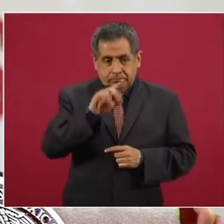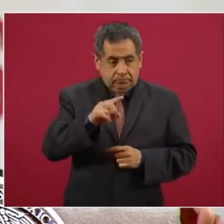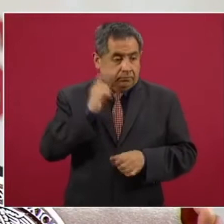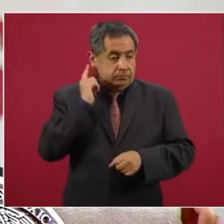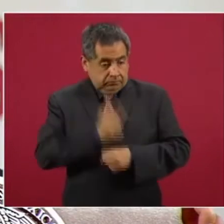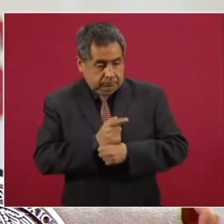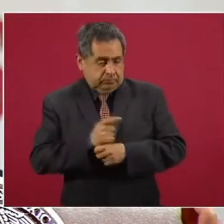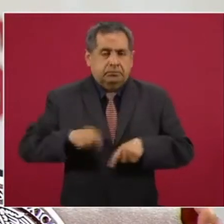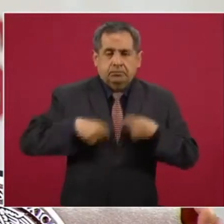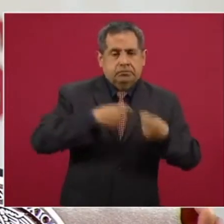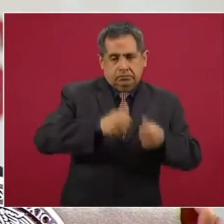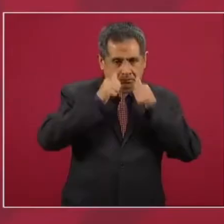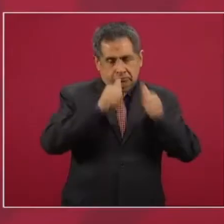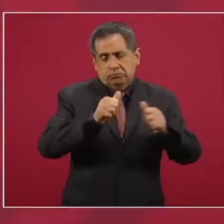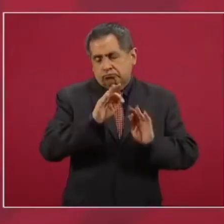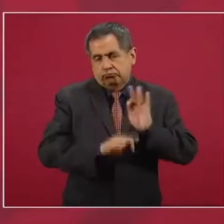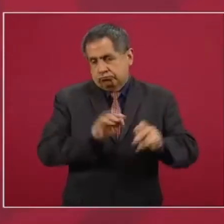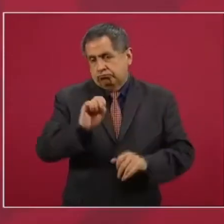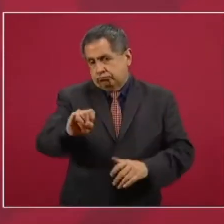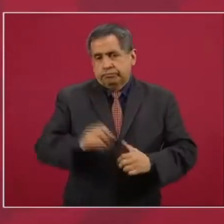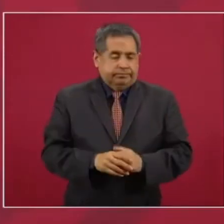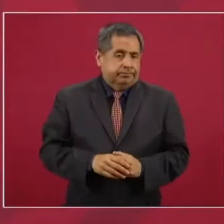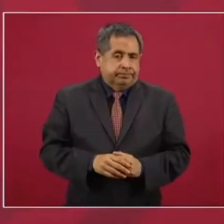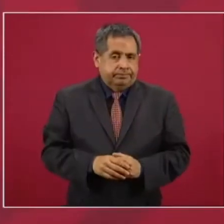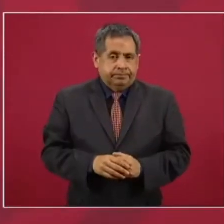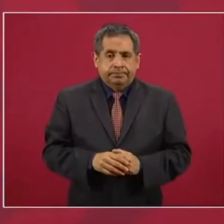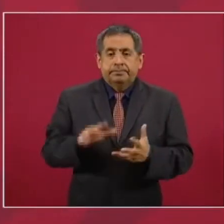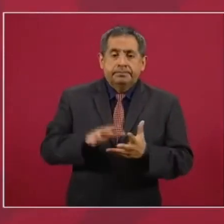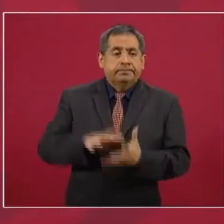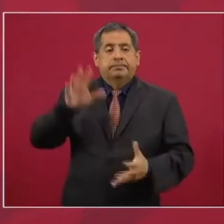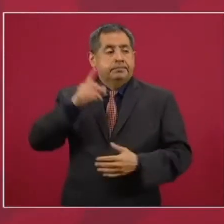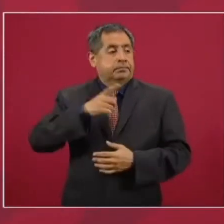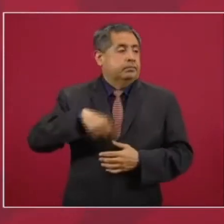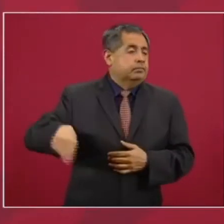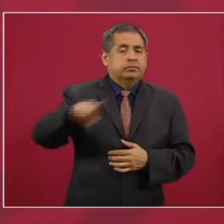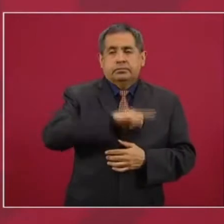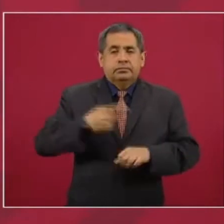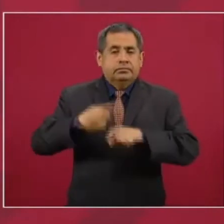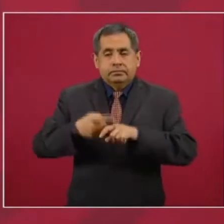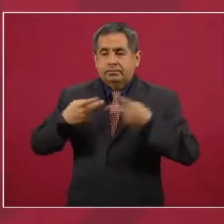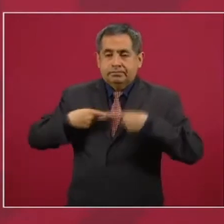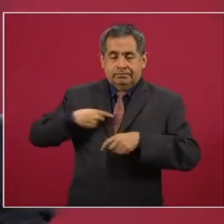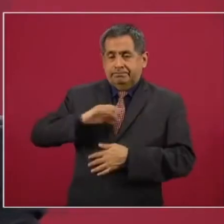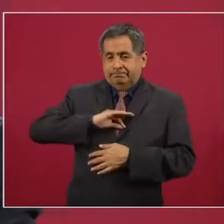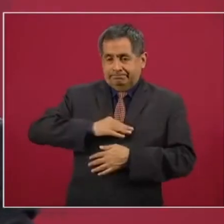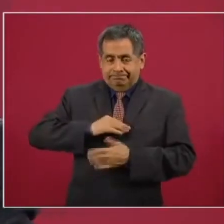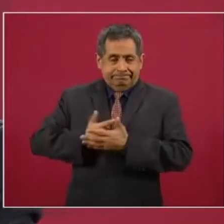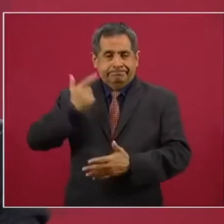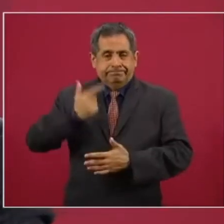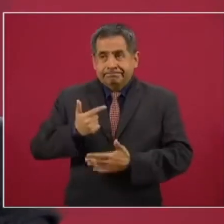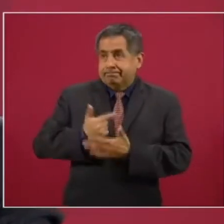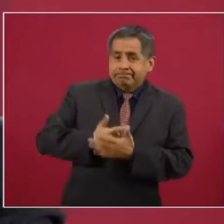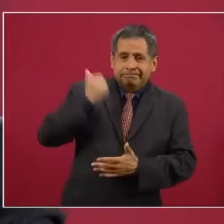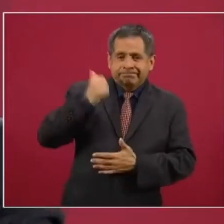que le corresponde. Afortunadamente, la mayoría de las infecciones respiratorias agudas no son graves,